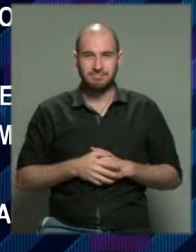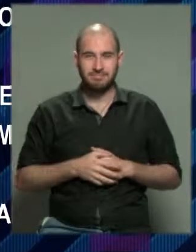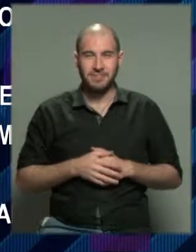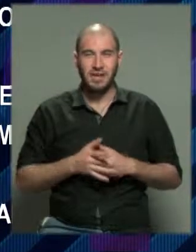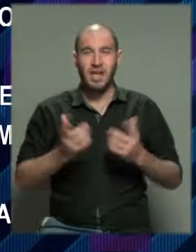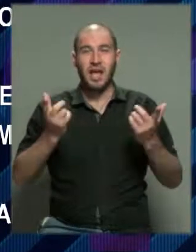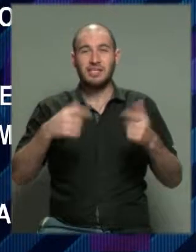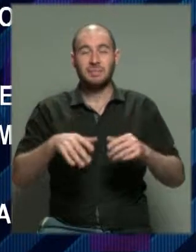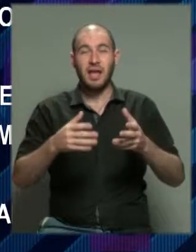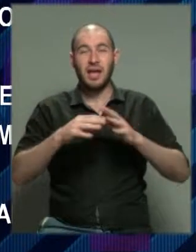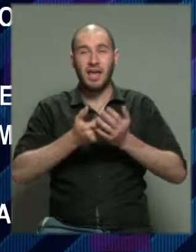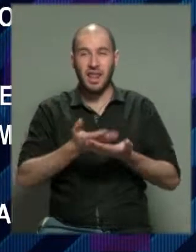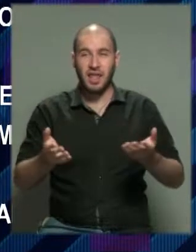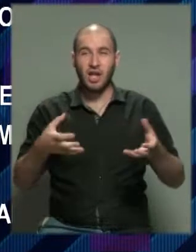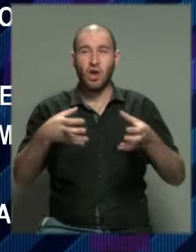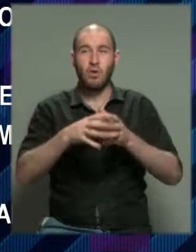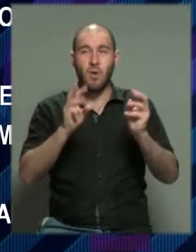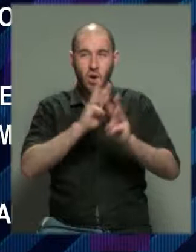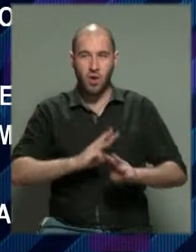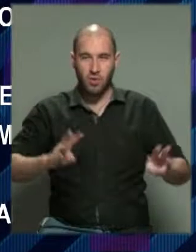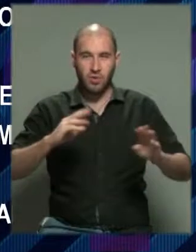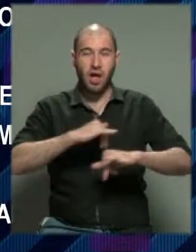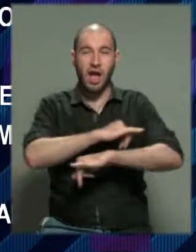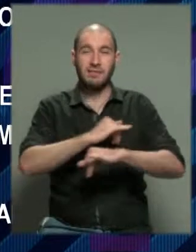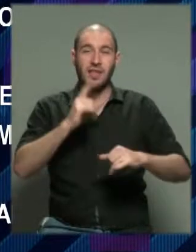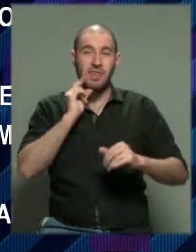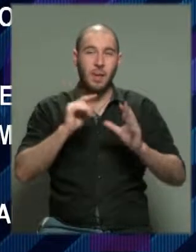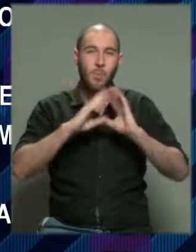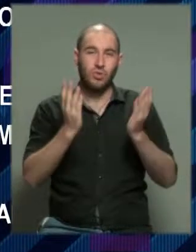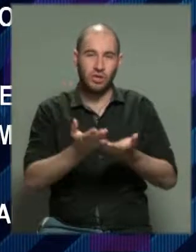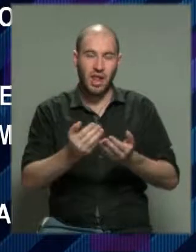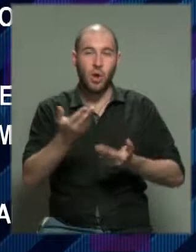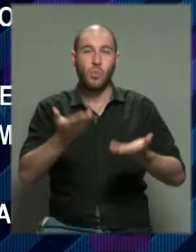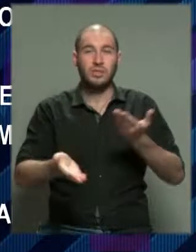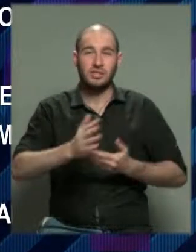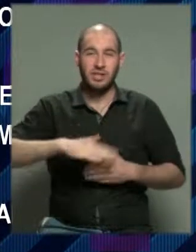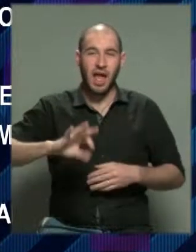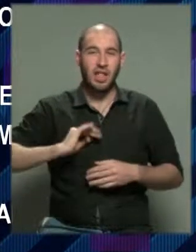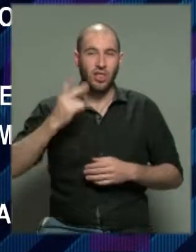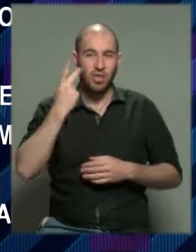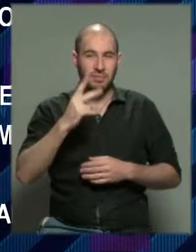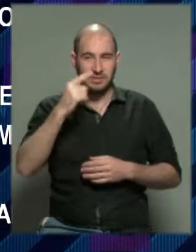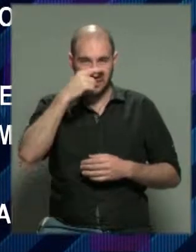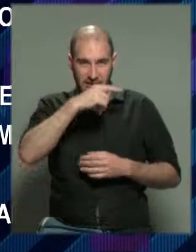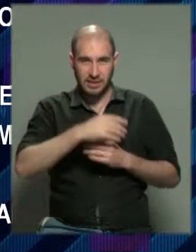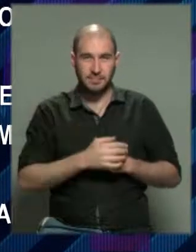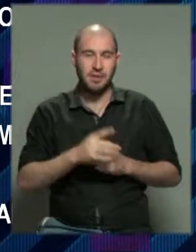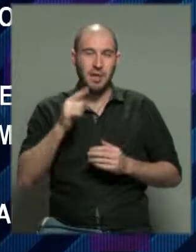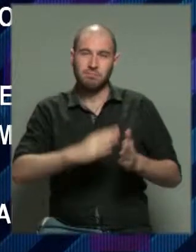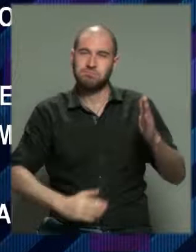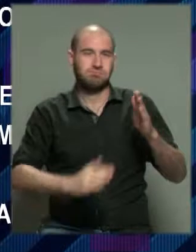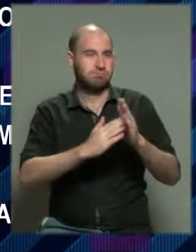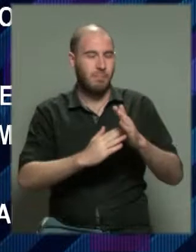La Asamblea General de la Organización de las Naciones Unidas proclamó el Día Mundial de la Justicia Social en el 2007. Constituye un